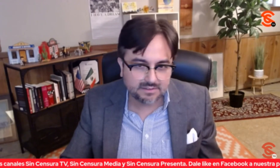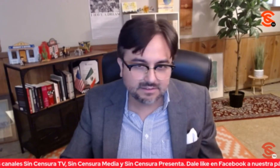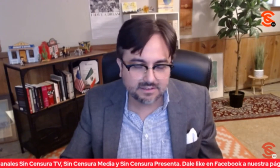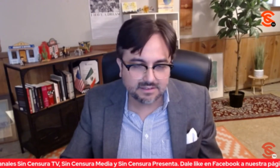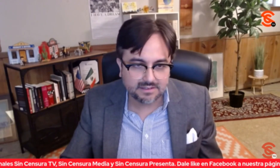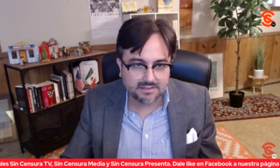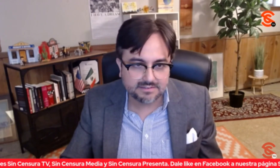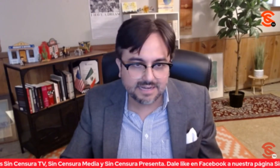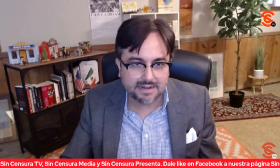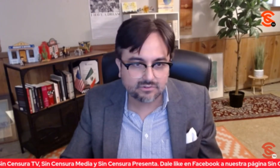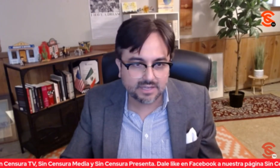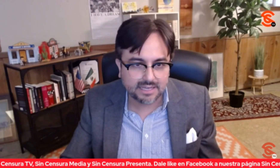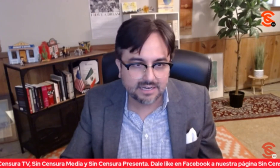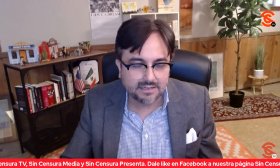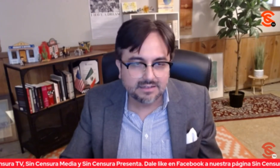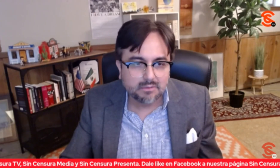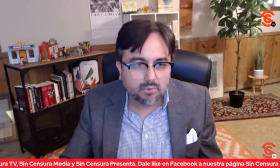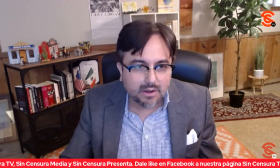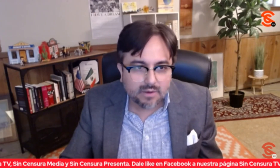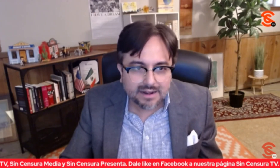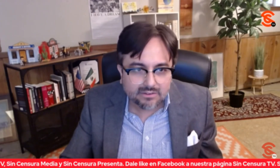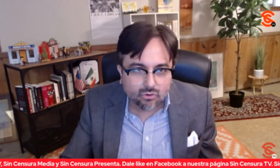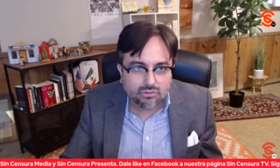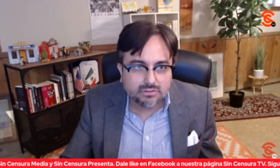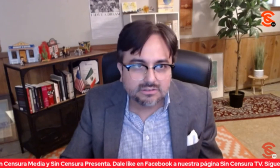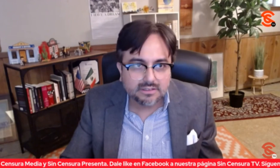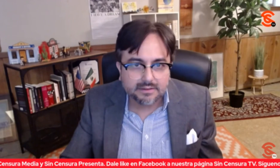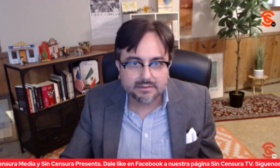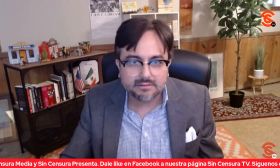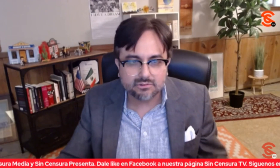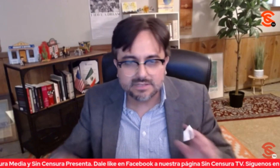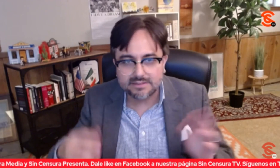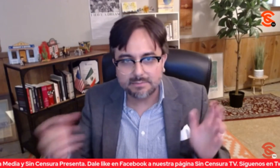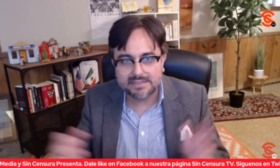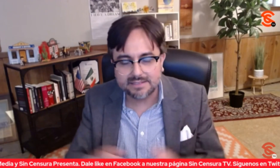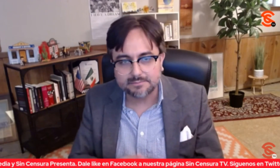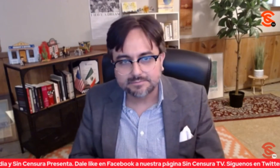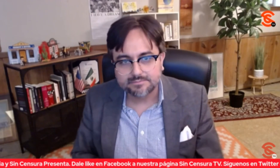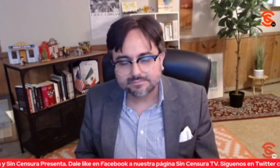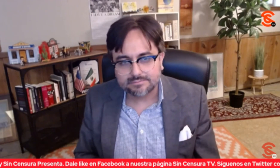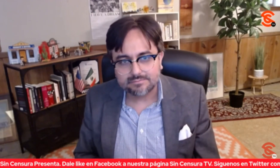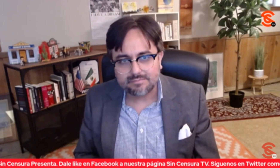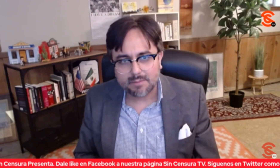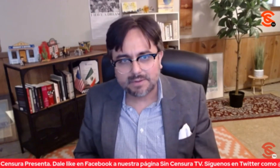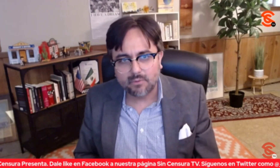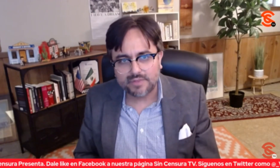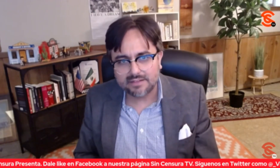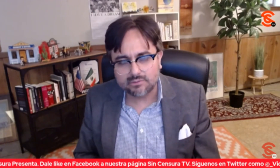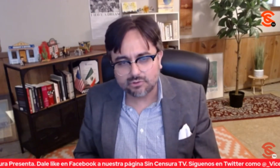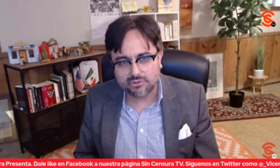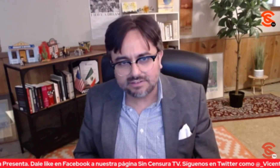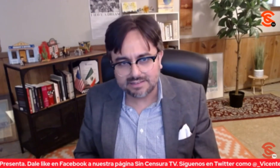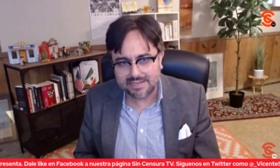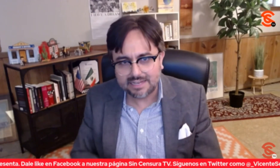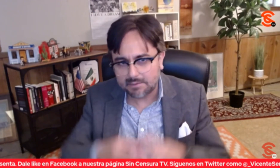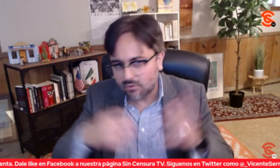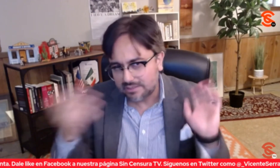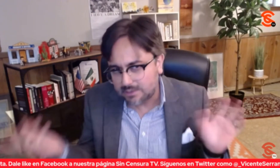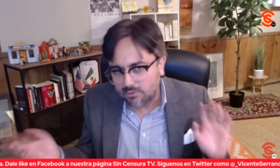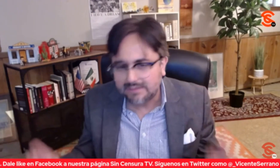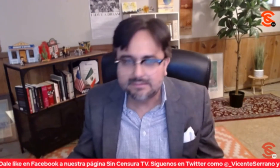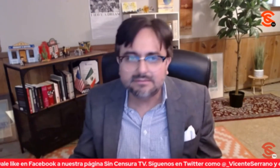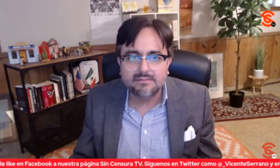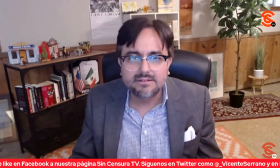usted que Shaila Rosagel, por alguna razón, constantemente pregunta a situaciones que tienen que ver